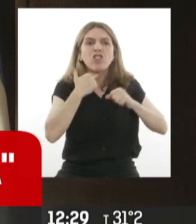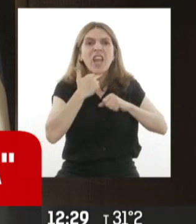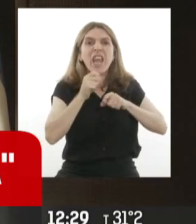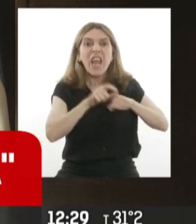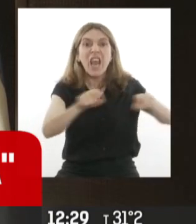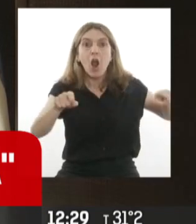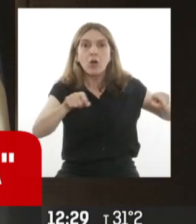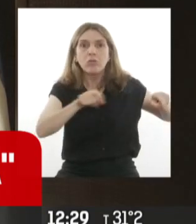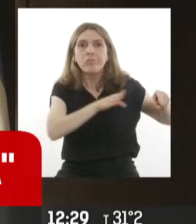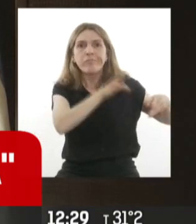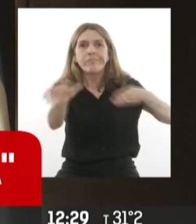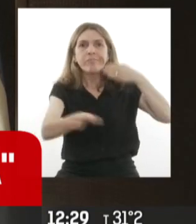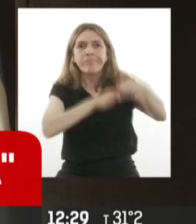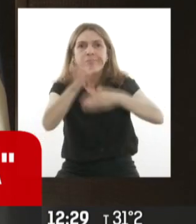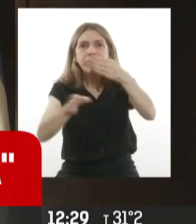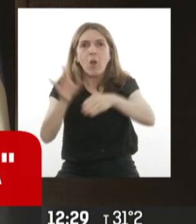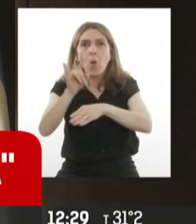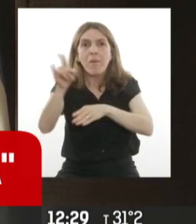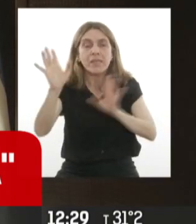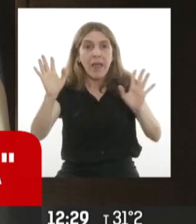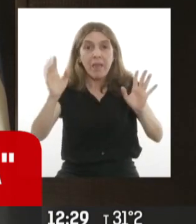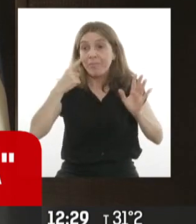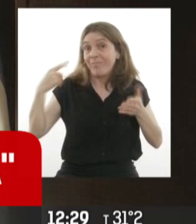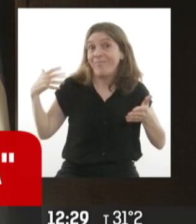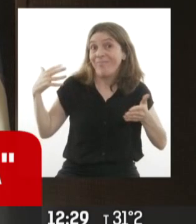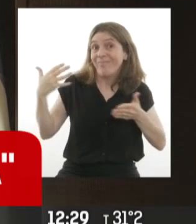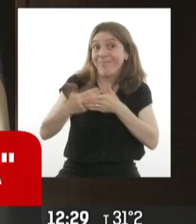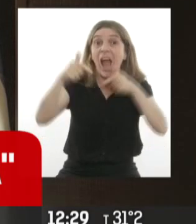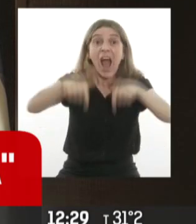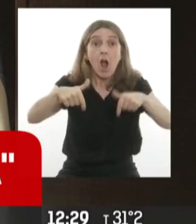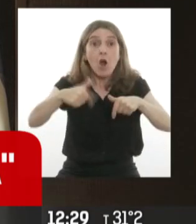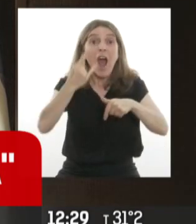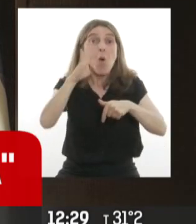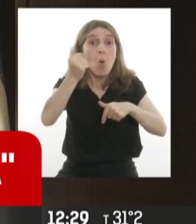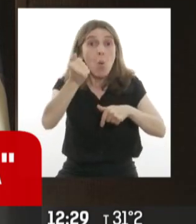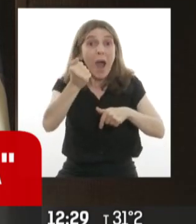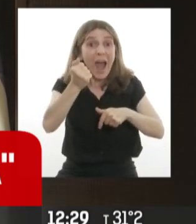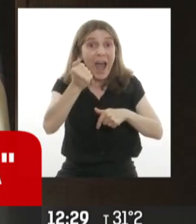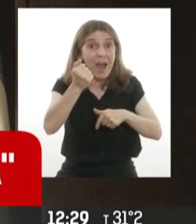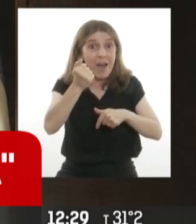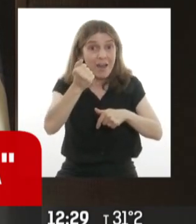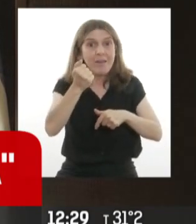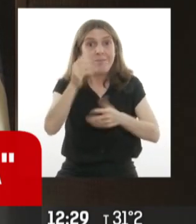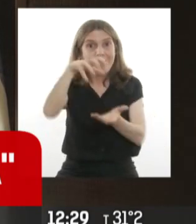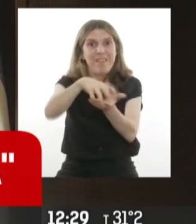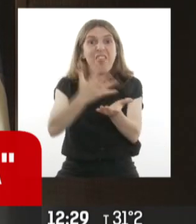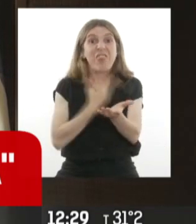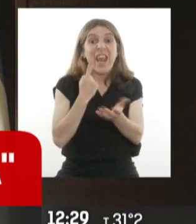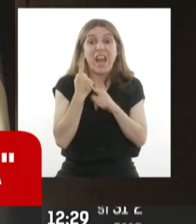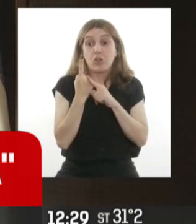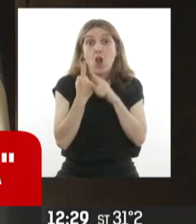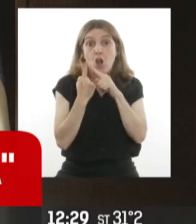universidad. Miren, hoy el rector de la Universidad de Buenos Aires es parte de